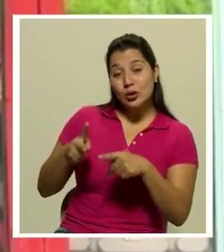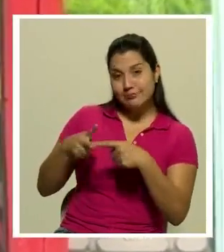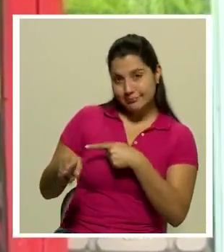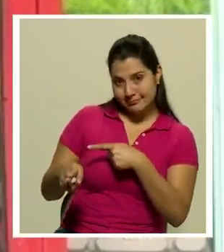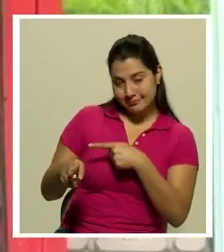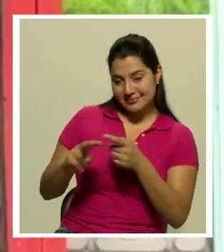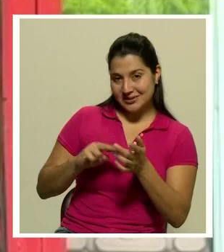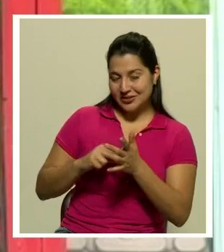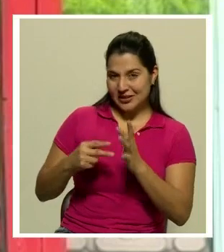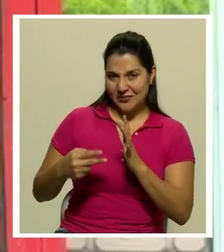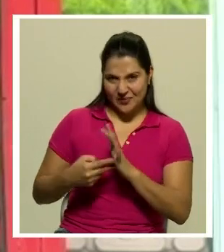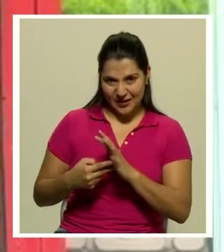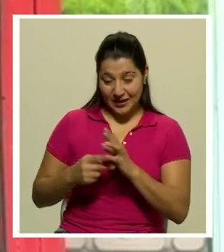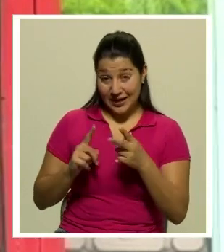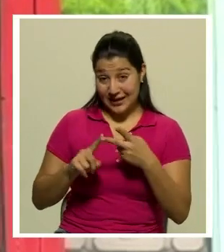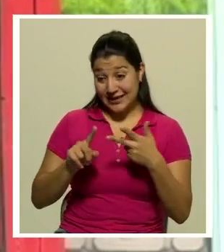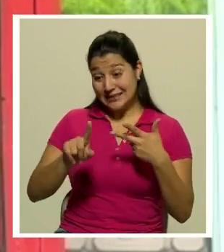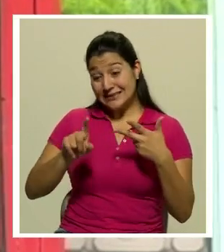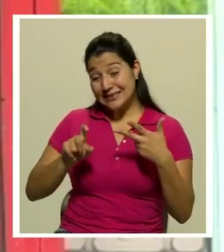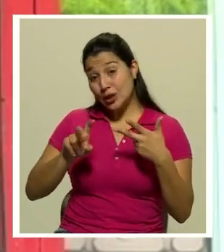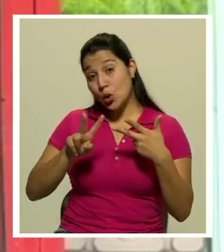es decir,